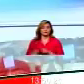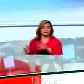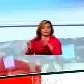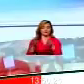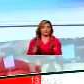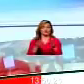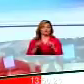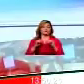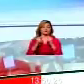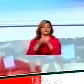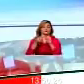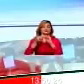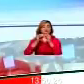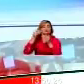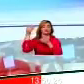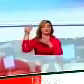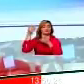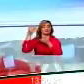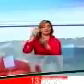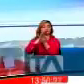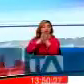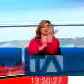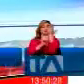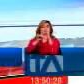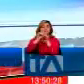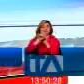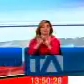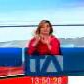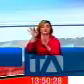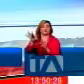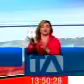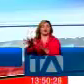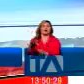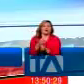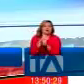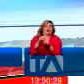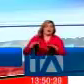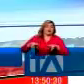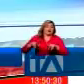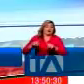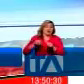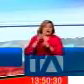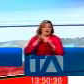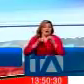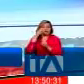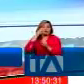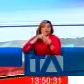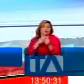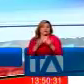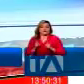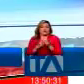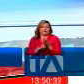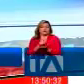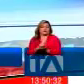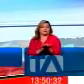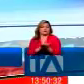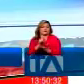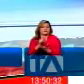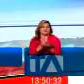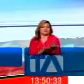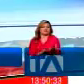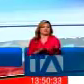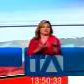Los bloques legislativos hicieron sus aportes al proyecto de ley de extinción de dominio para el informe de segundo debate. Se espera la aprobación de dicho